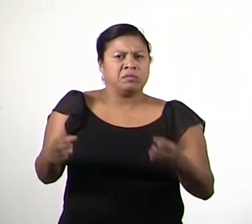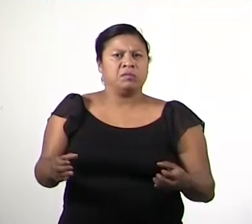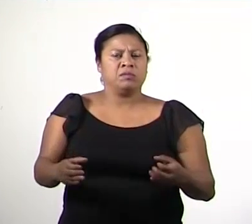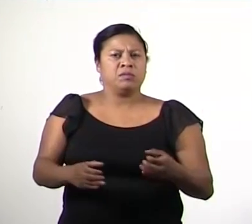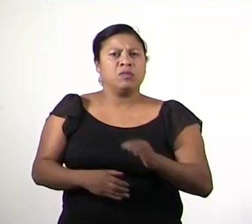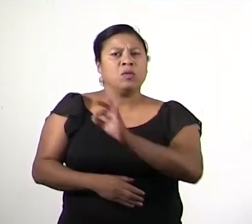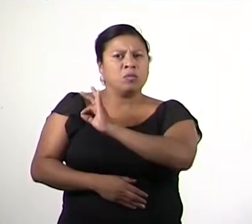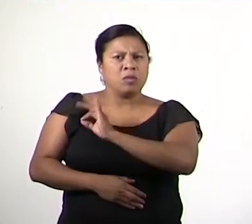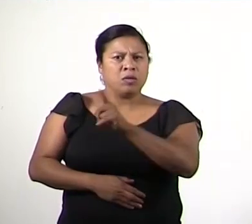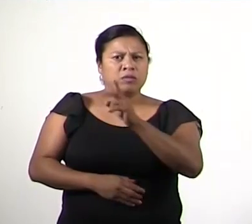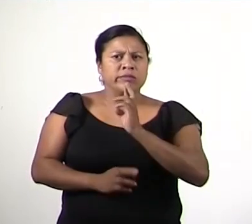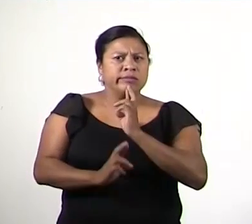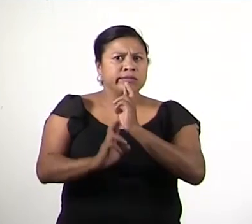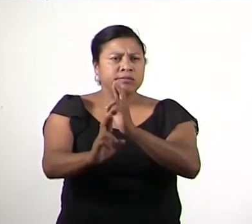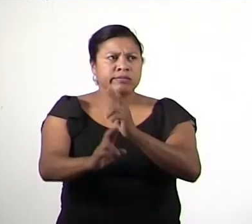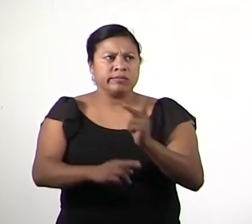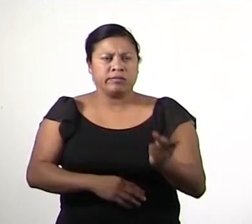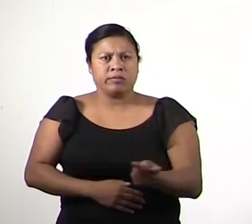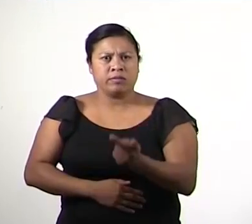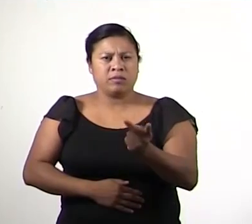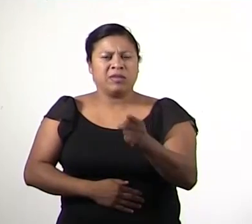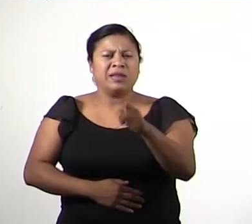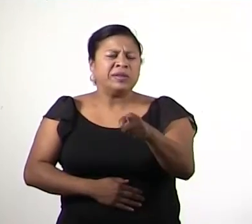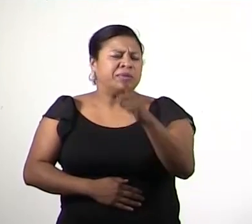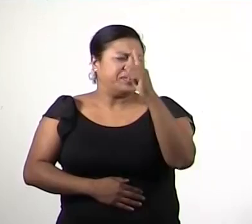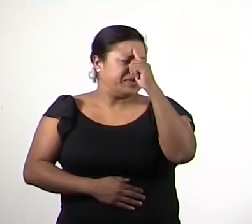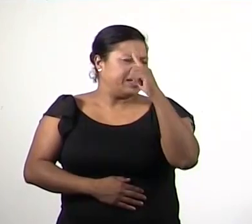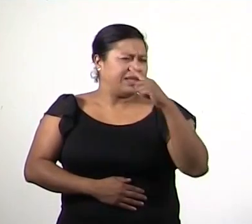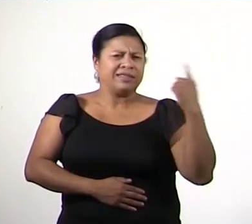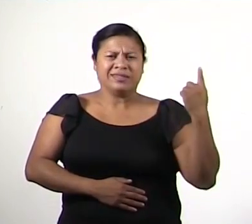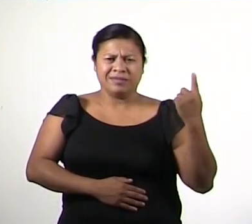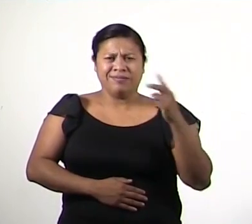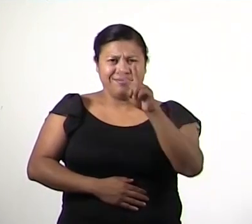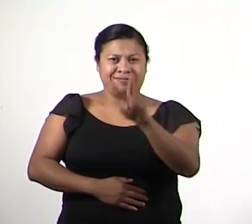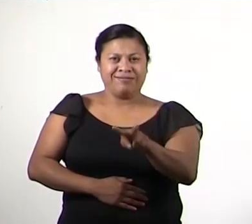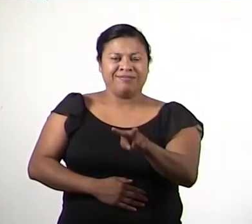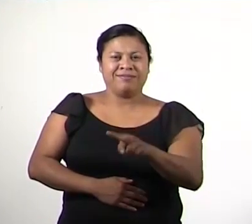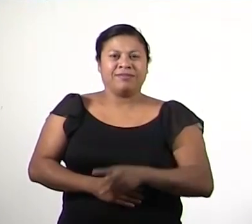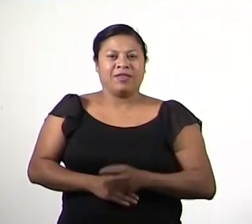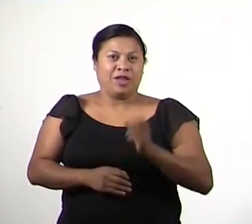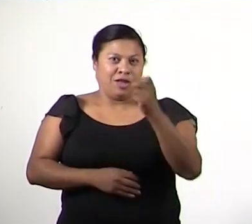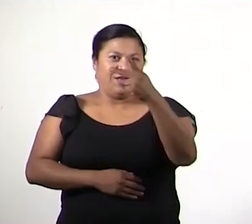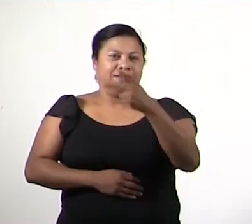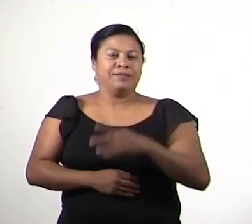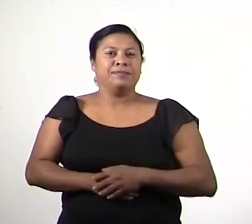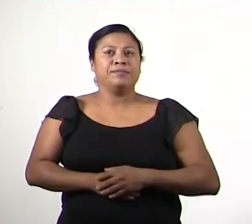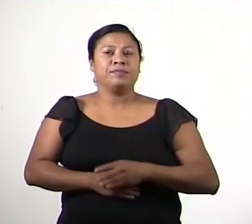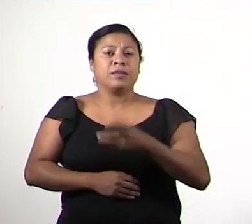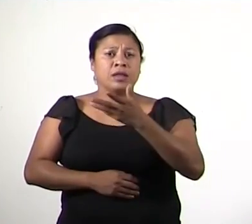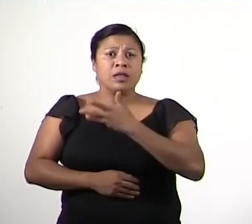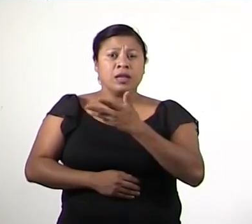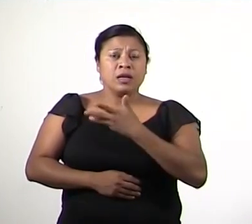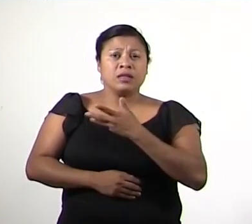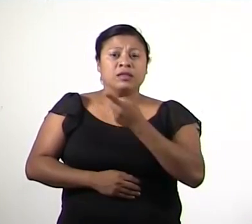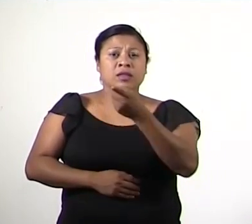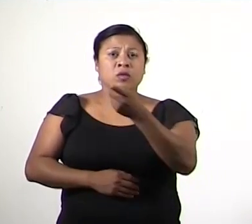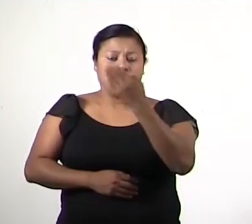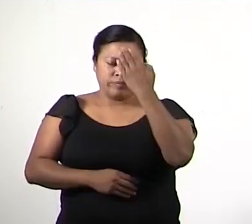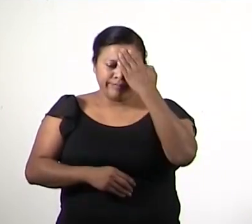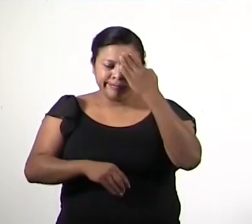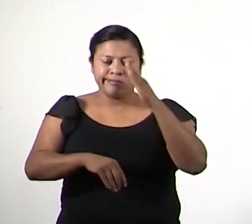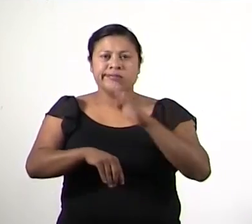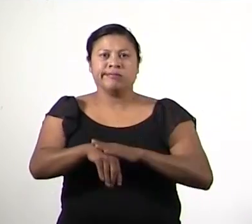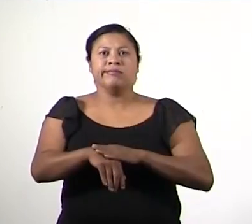¿Podría responder esa pregunta? Está muy sencilla, ¿no? Ok, tienes que tener muy en